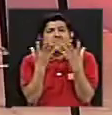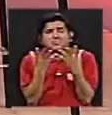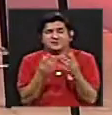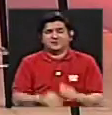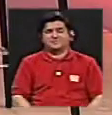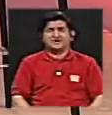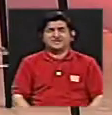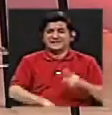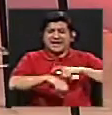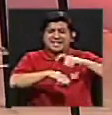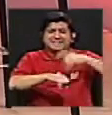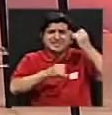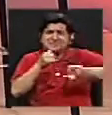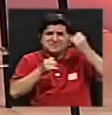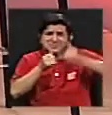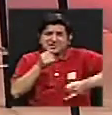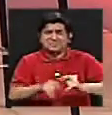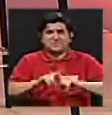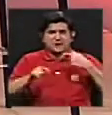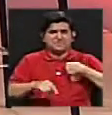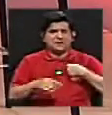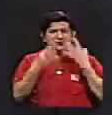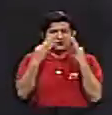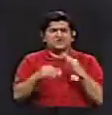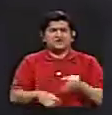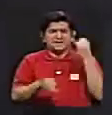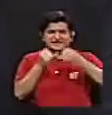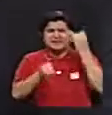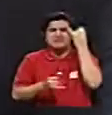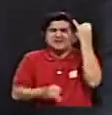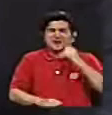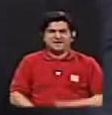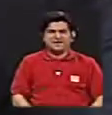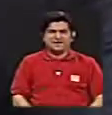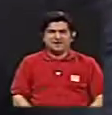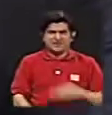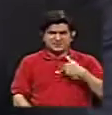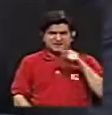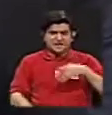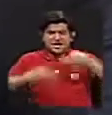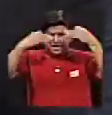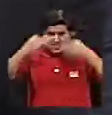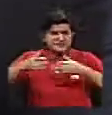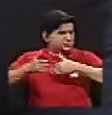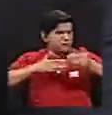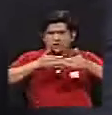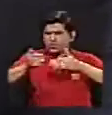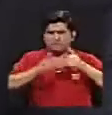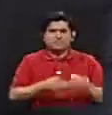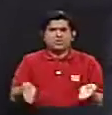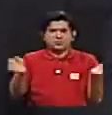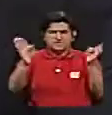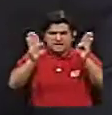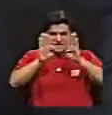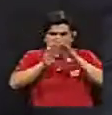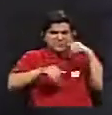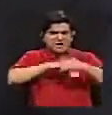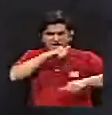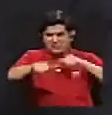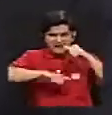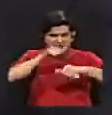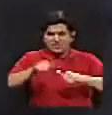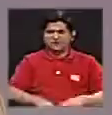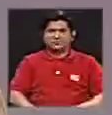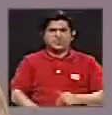está acabando el tiempo, pero nada más quería entonces terminar con la idea de que, aunque haya habido ese fallo, eso no implica que se ha cerrado la pelea por las luchas, por las